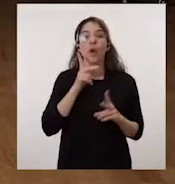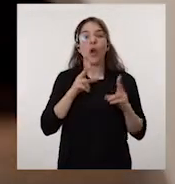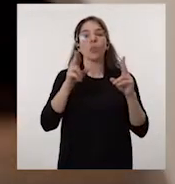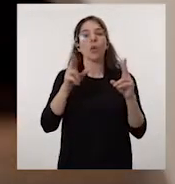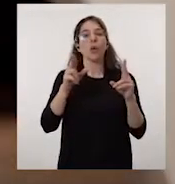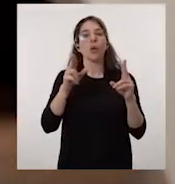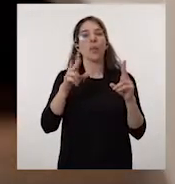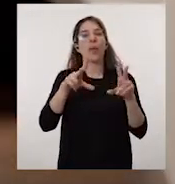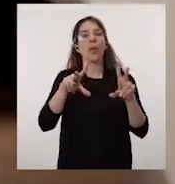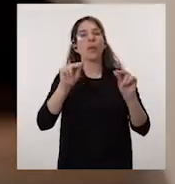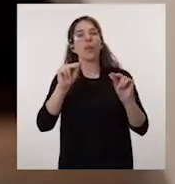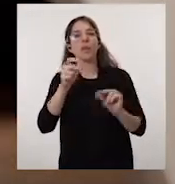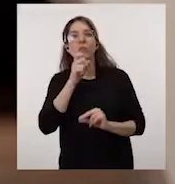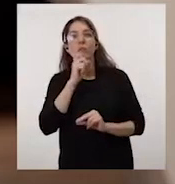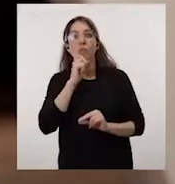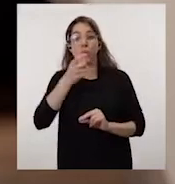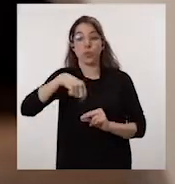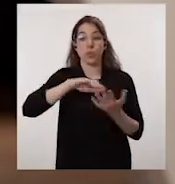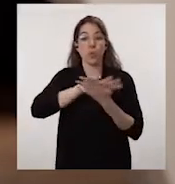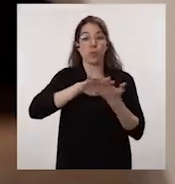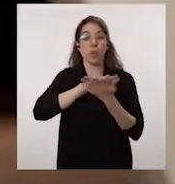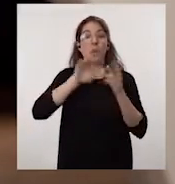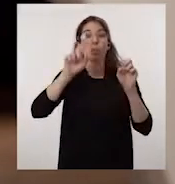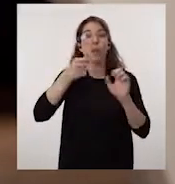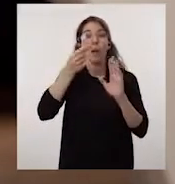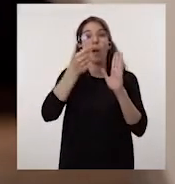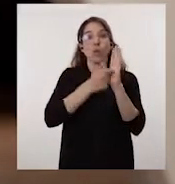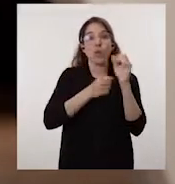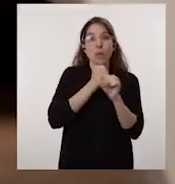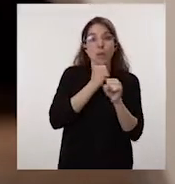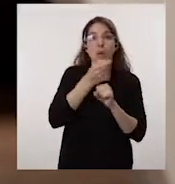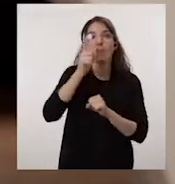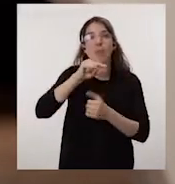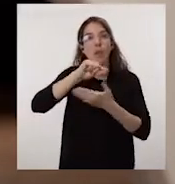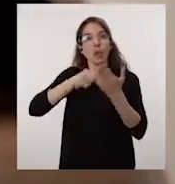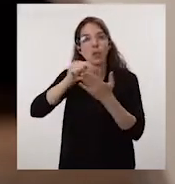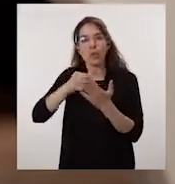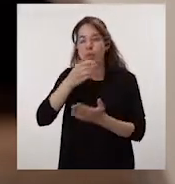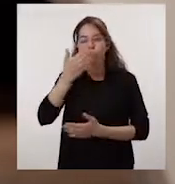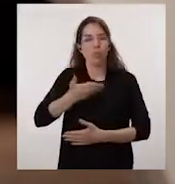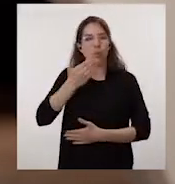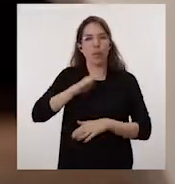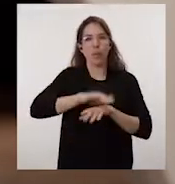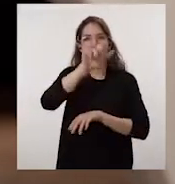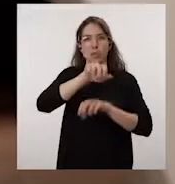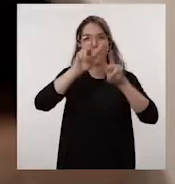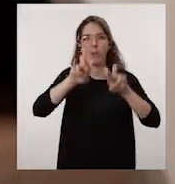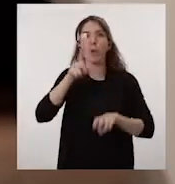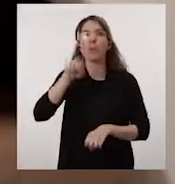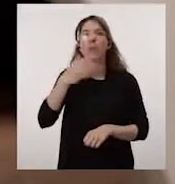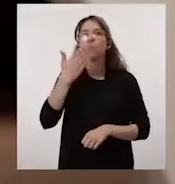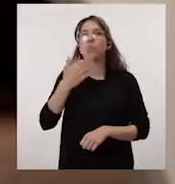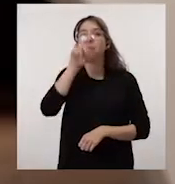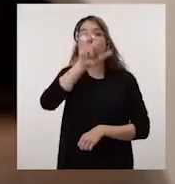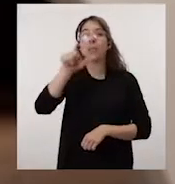cerrar este bloque diciendo que hemos hablado de contratación de condiciones laborales que son muy importantes para el bienestar del investigador pero también es muy importante velar